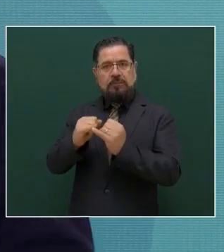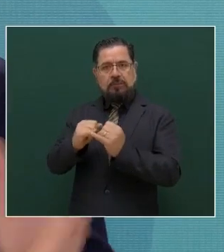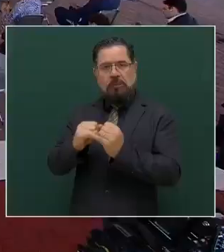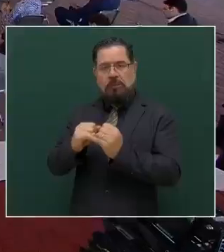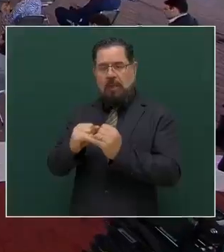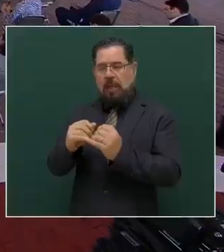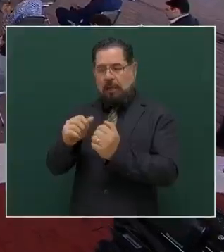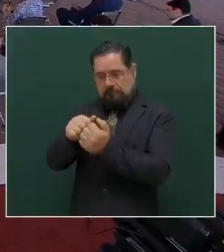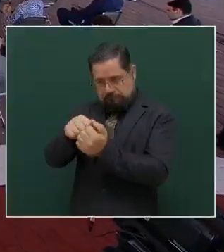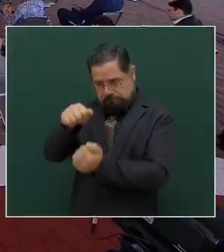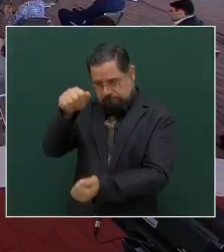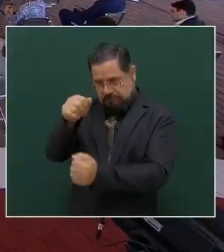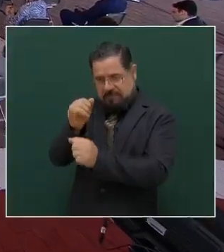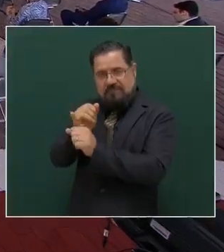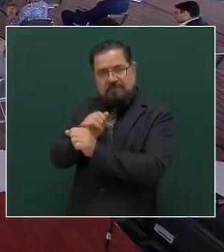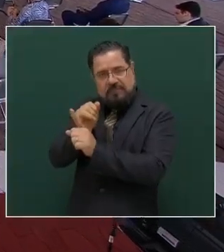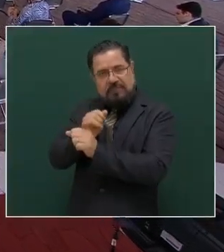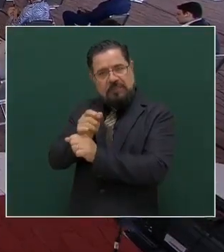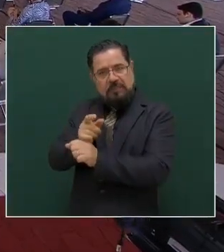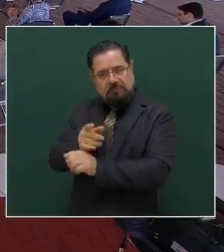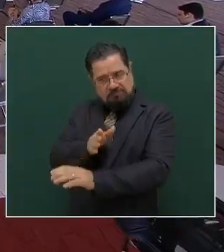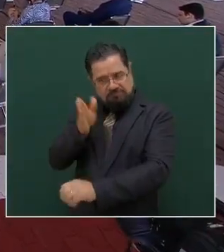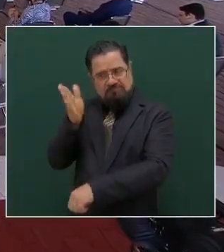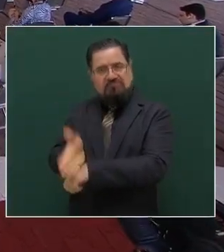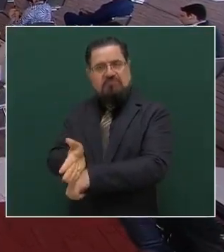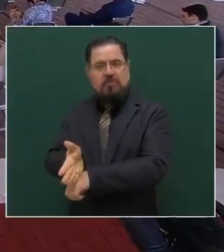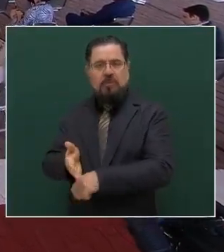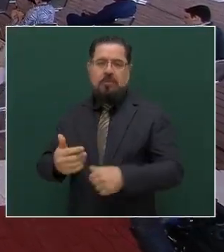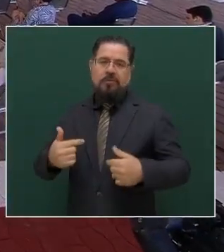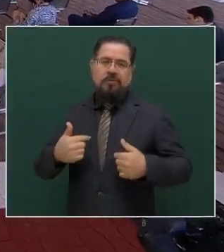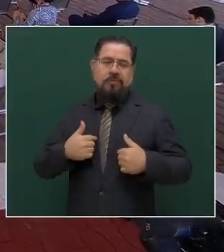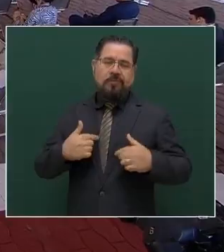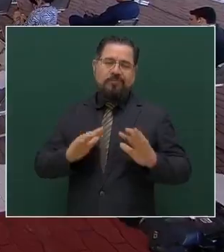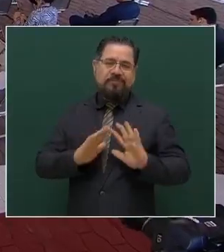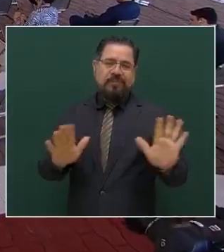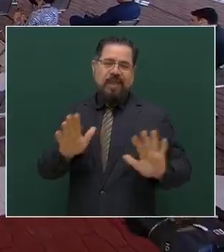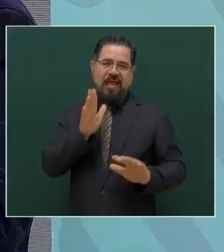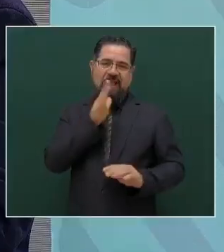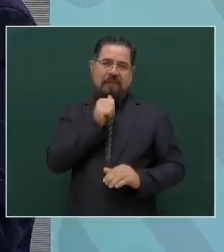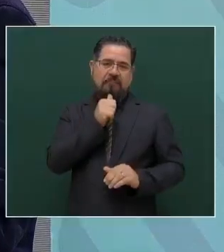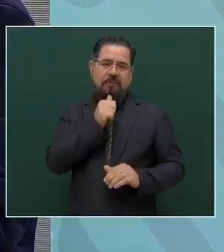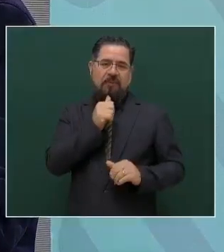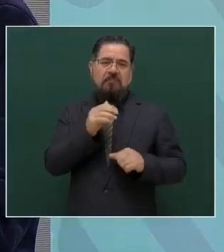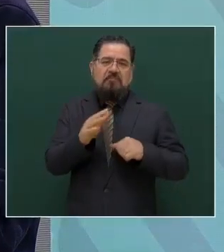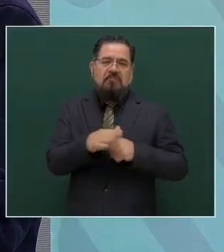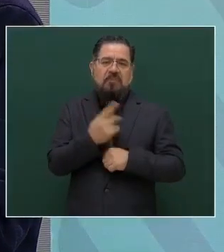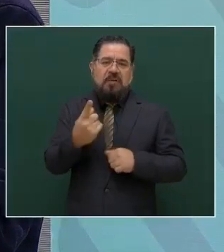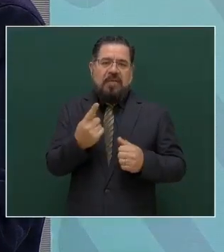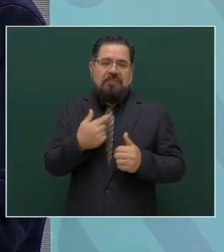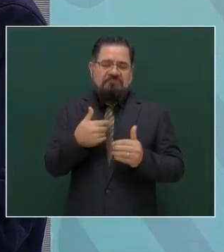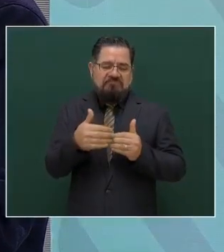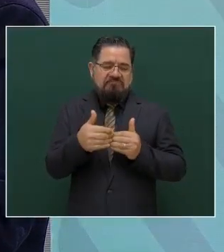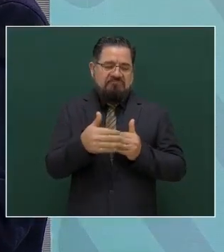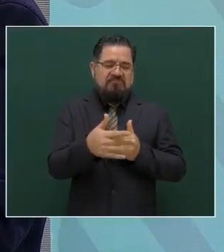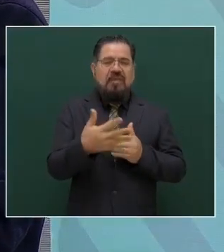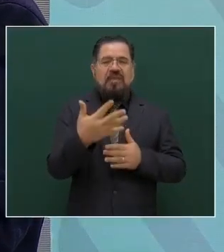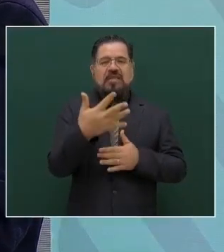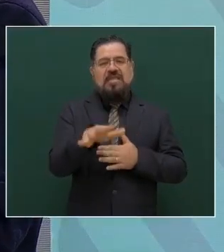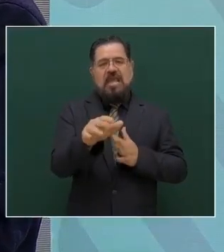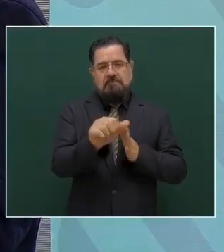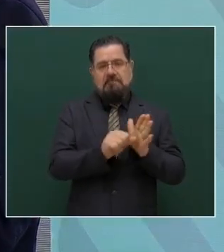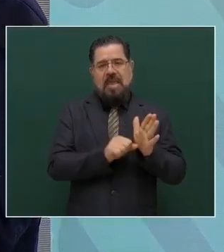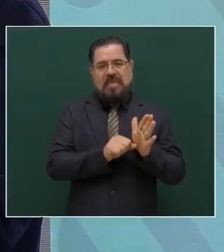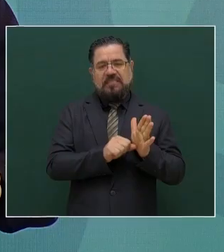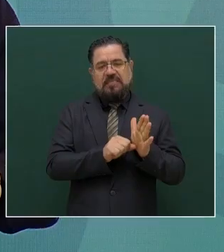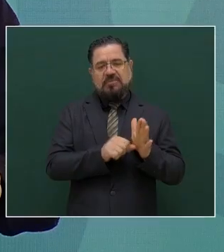Ya nosotros ya no vamos a poder, porque ya nos faltan 10 meses. Se ha avanzado